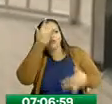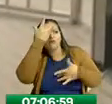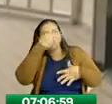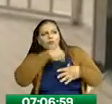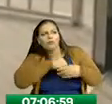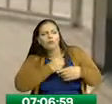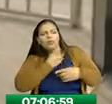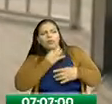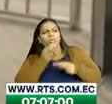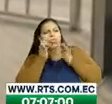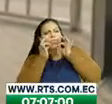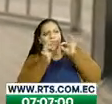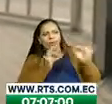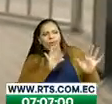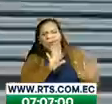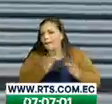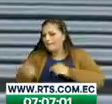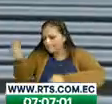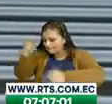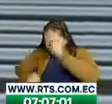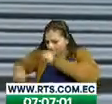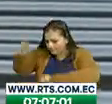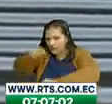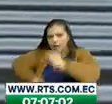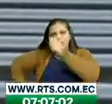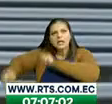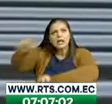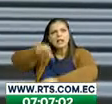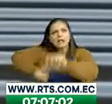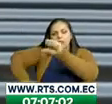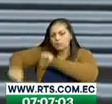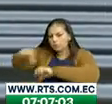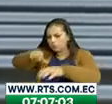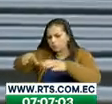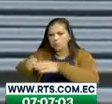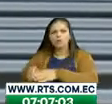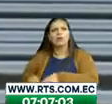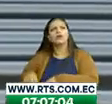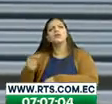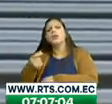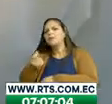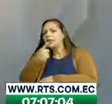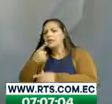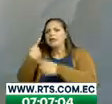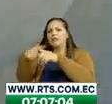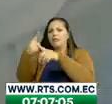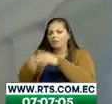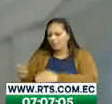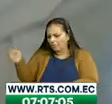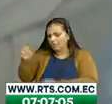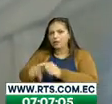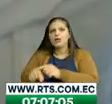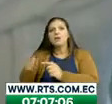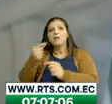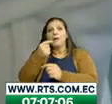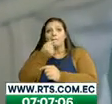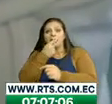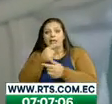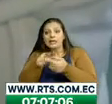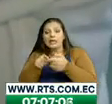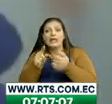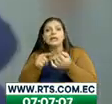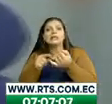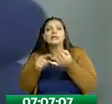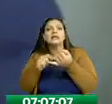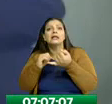de recibir las medicinas. Se trata de una mezcla de medicamentos contra el VIH y un remedio